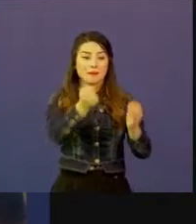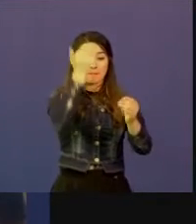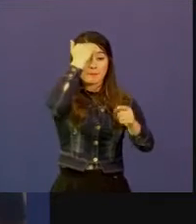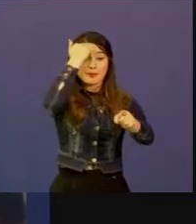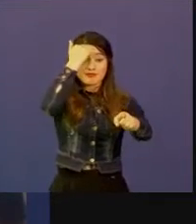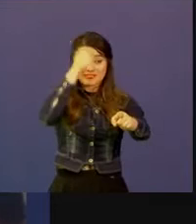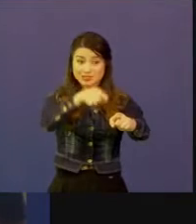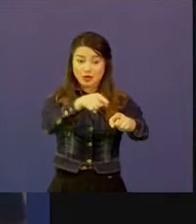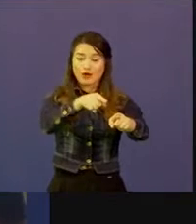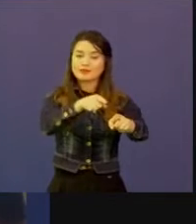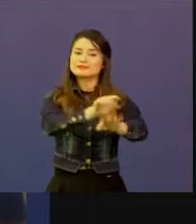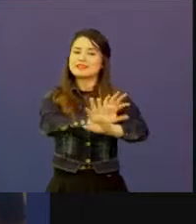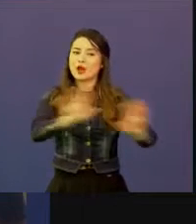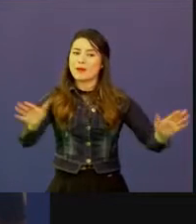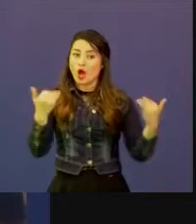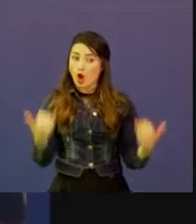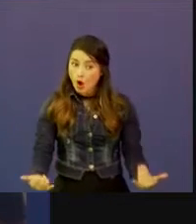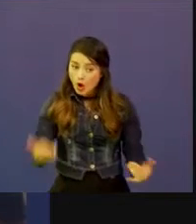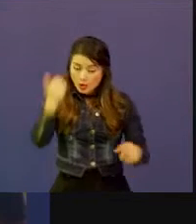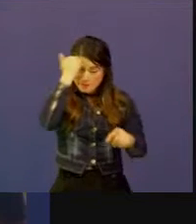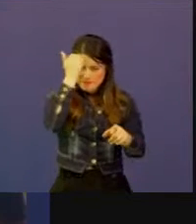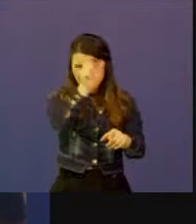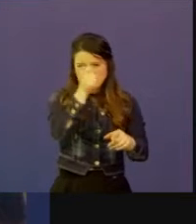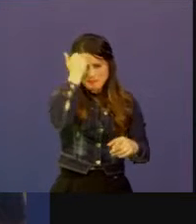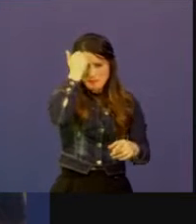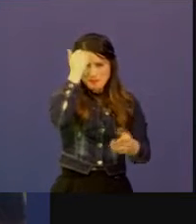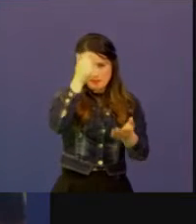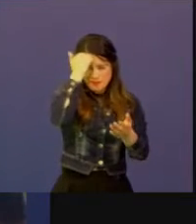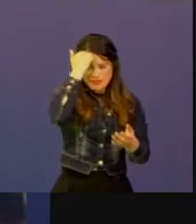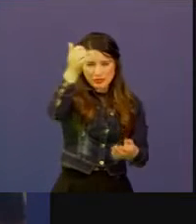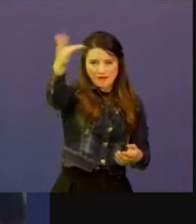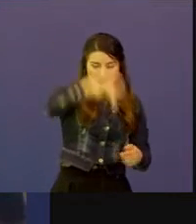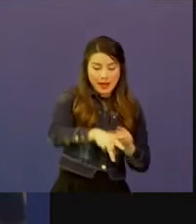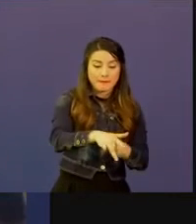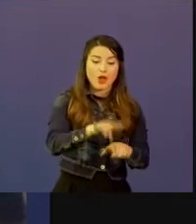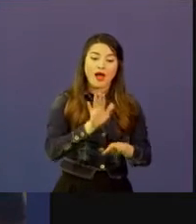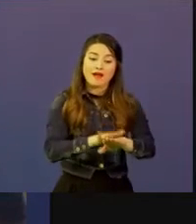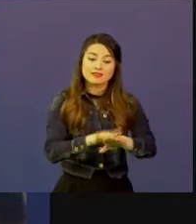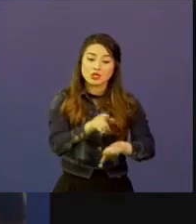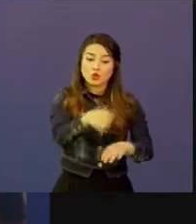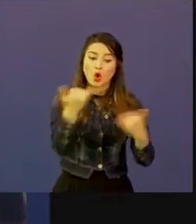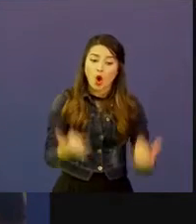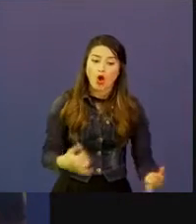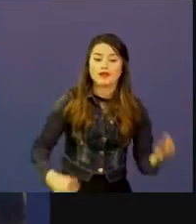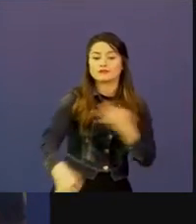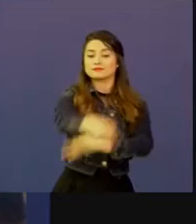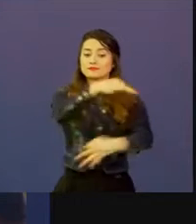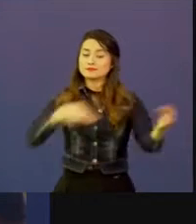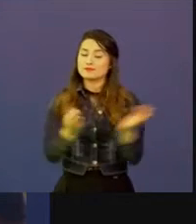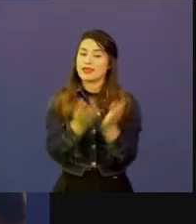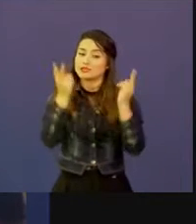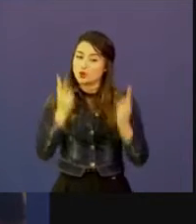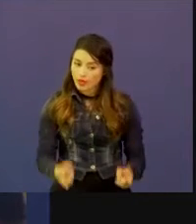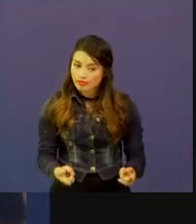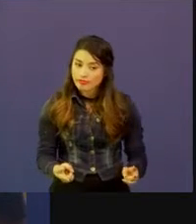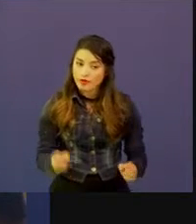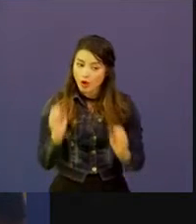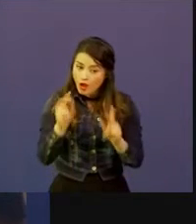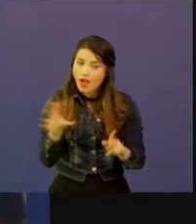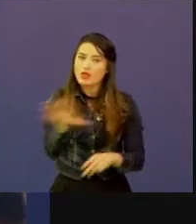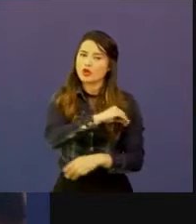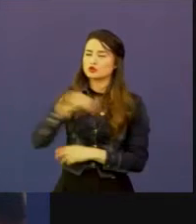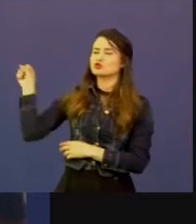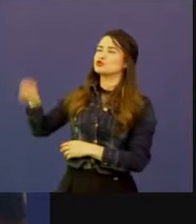que él se coloque en los zapatos del estudiante y sienta lo que sentimos o lo que sienten los estudiantes cuando están en un aula de clase, ¿sí?